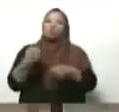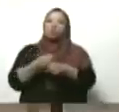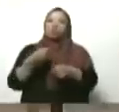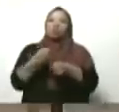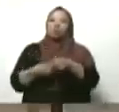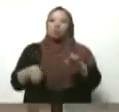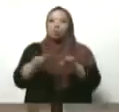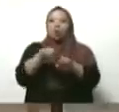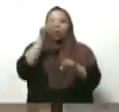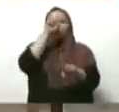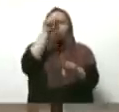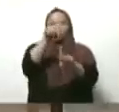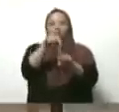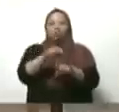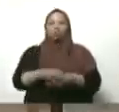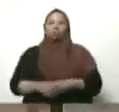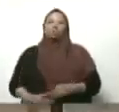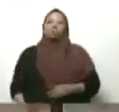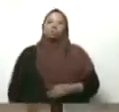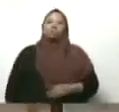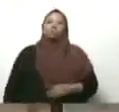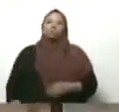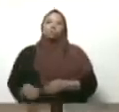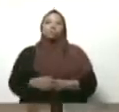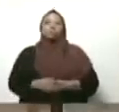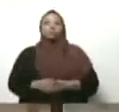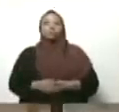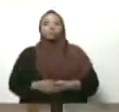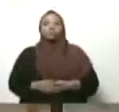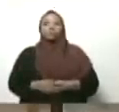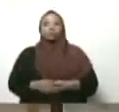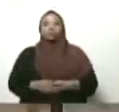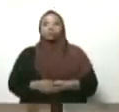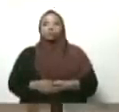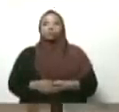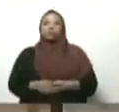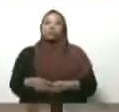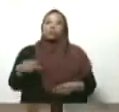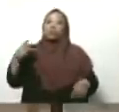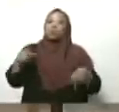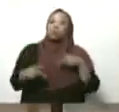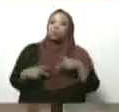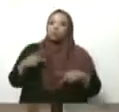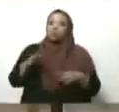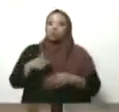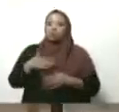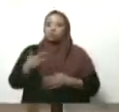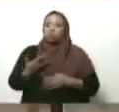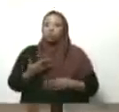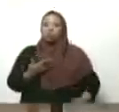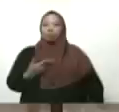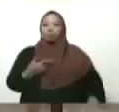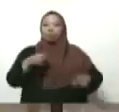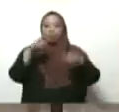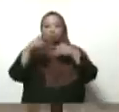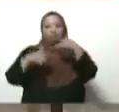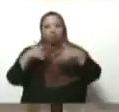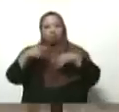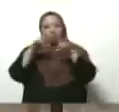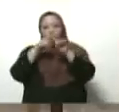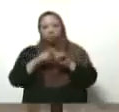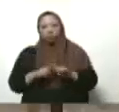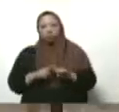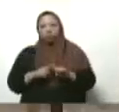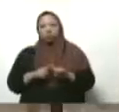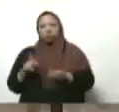metas y tenemos la debida programación para ello aquí han